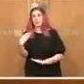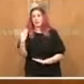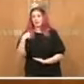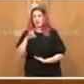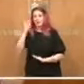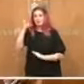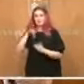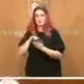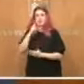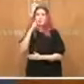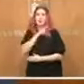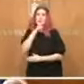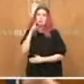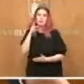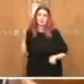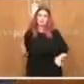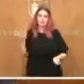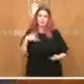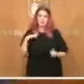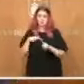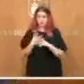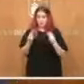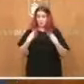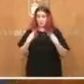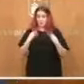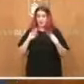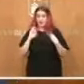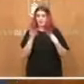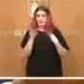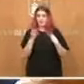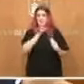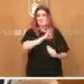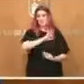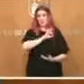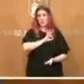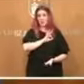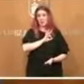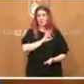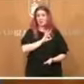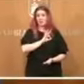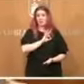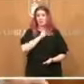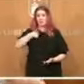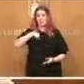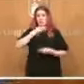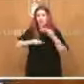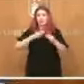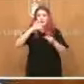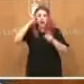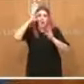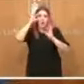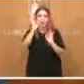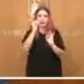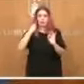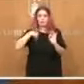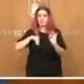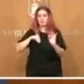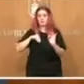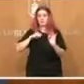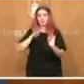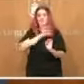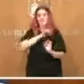2015? Sobre la situación de las viviendas afectadas, señoría, vamos a utilizar sentido común, como decía el señor